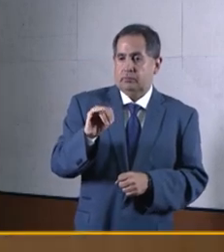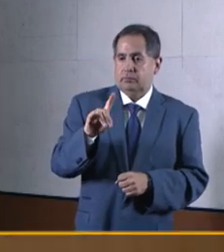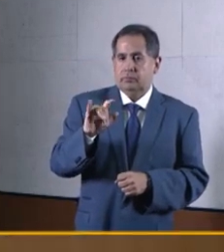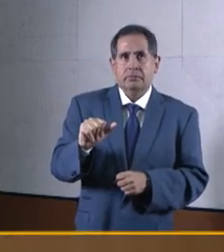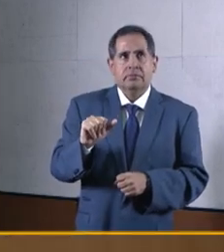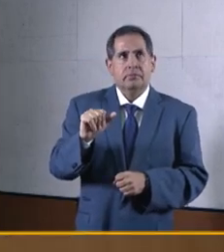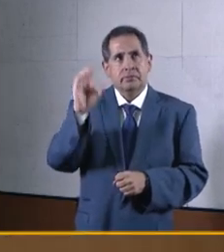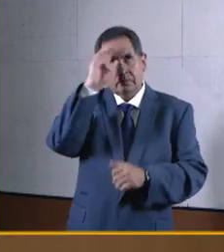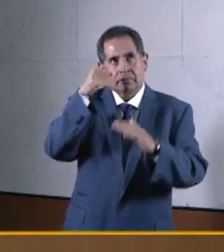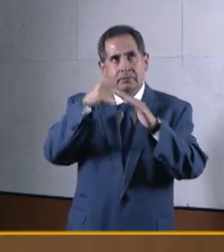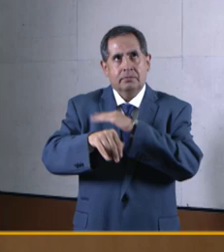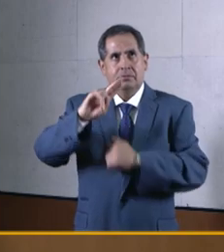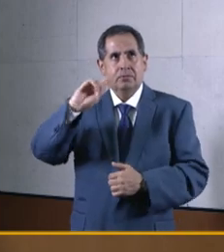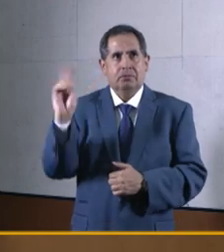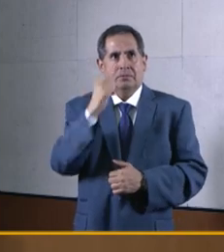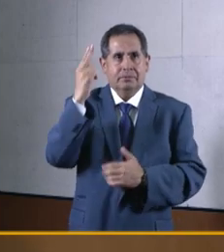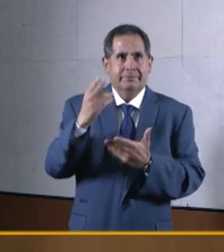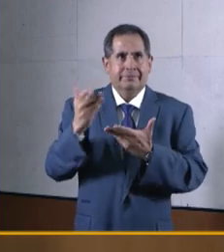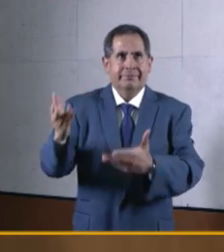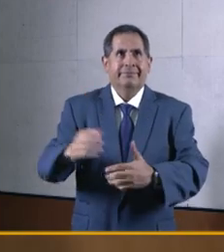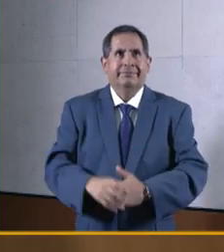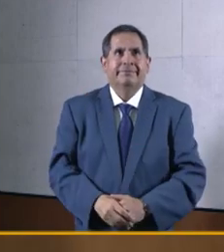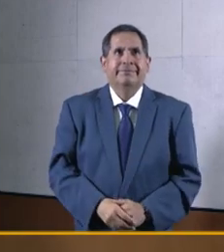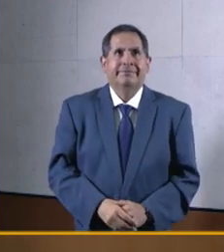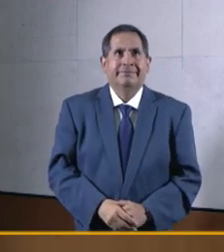de ciencias de la unam